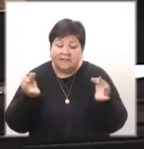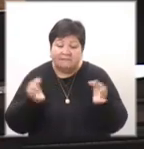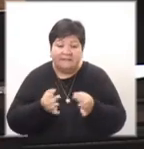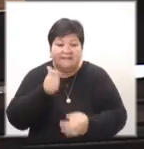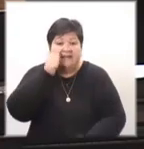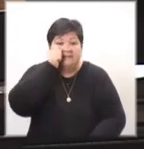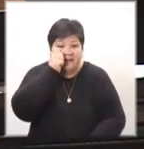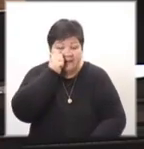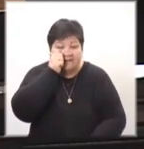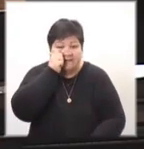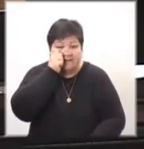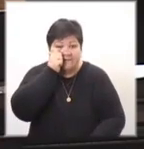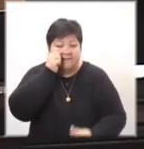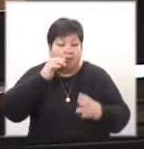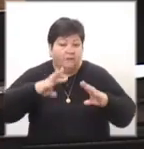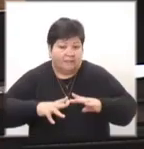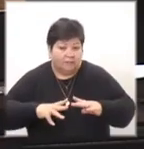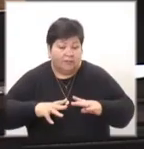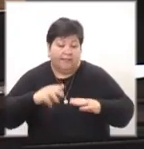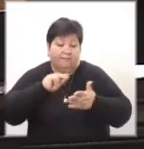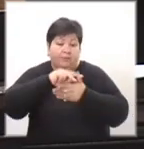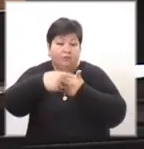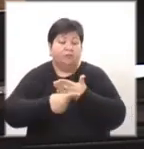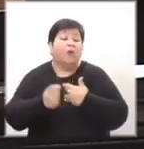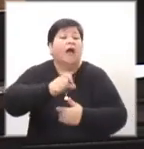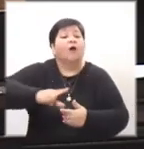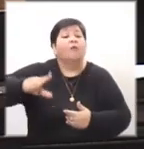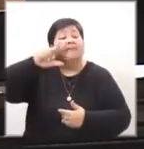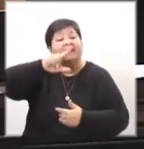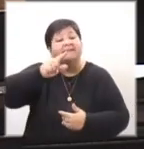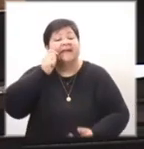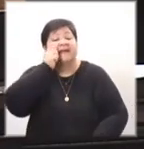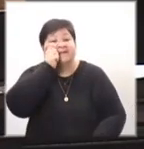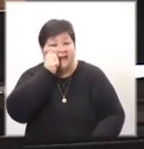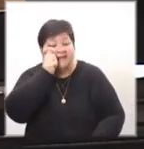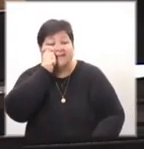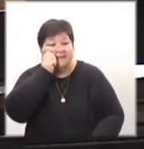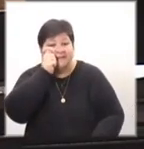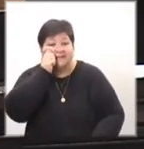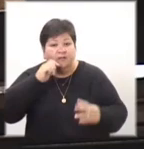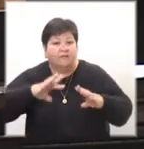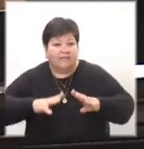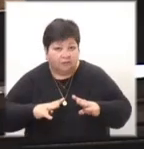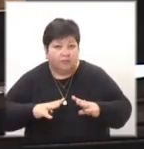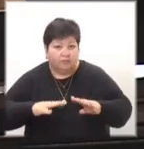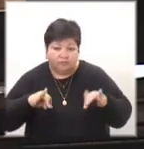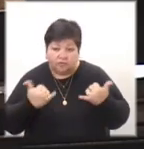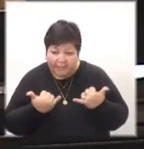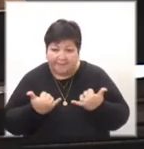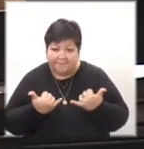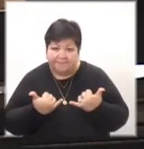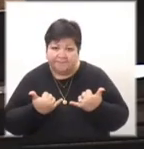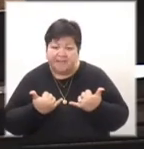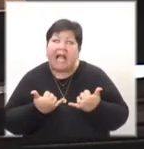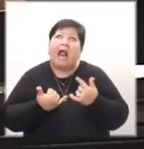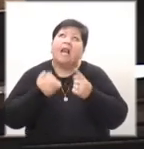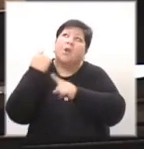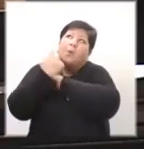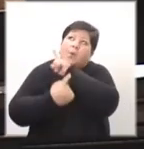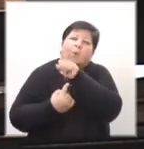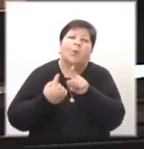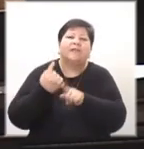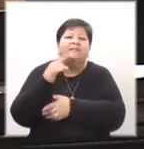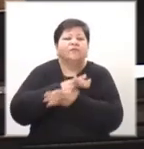el proyecto aumenta la edad de retiro al barrer, salvo contadas excepciones de muy